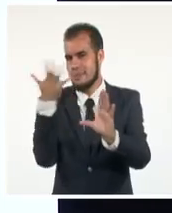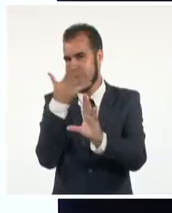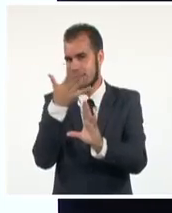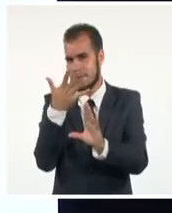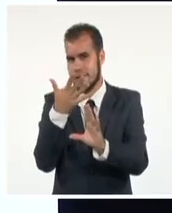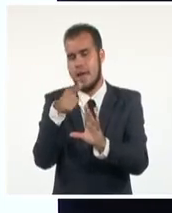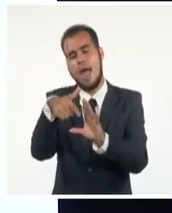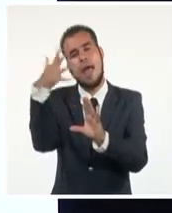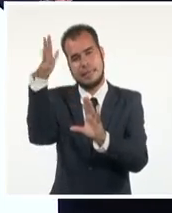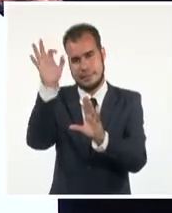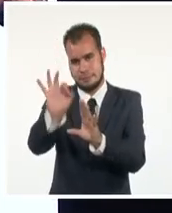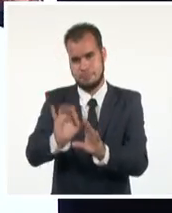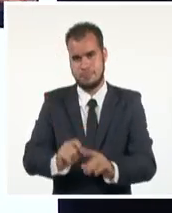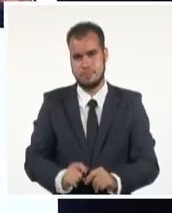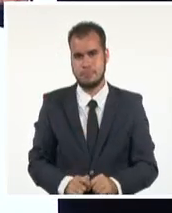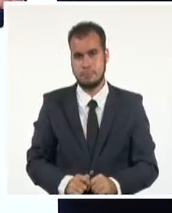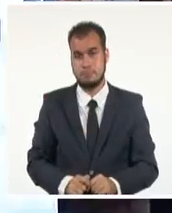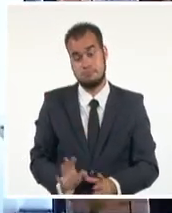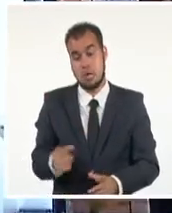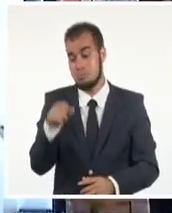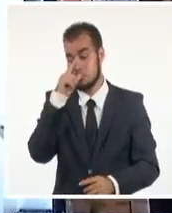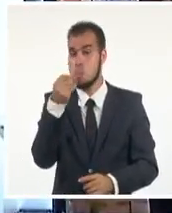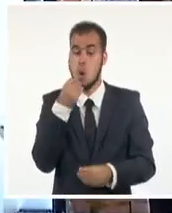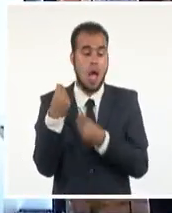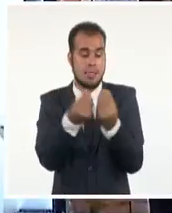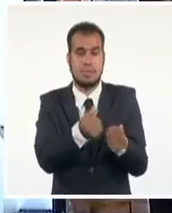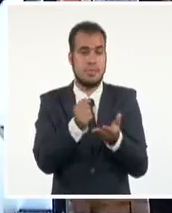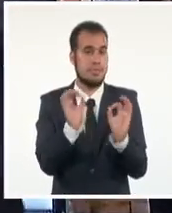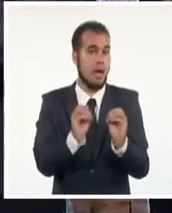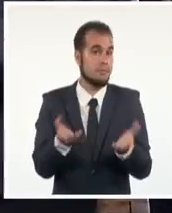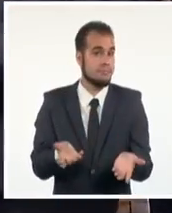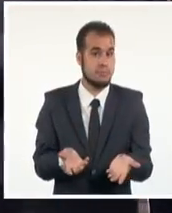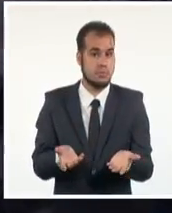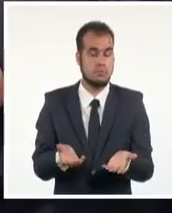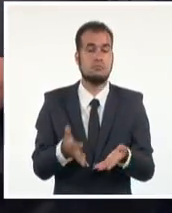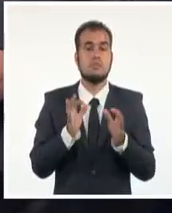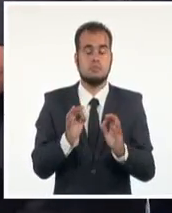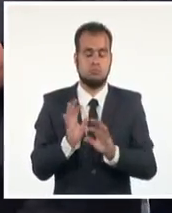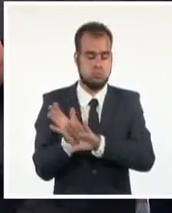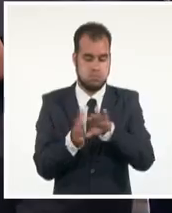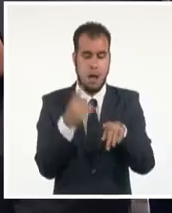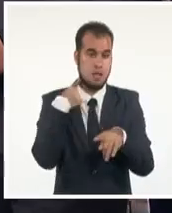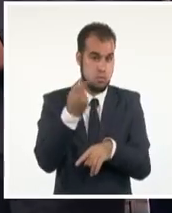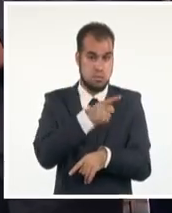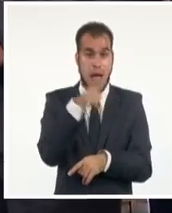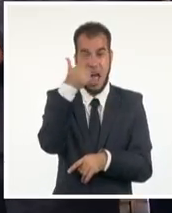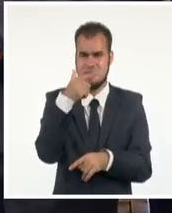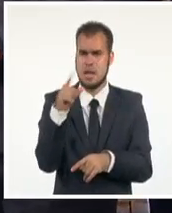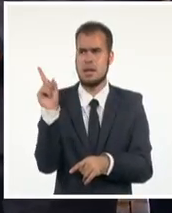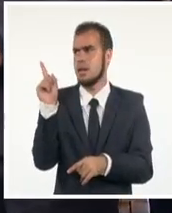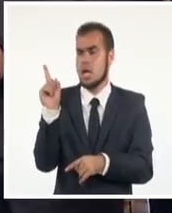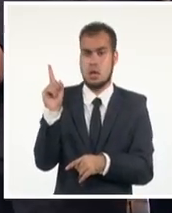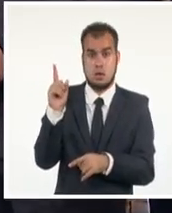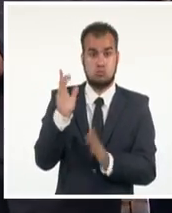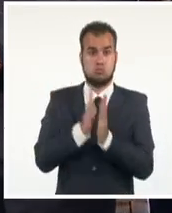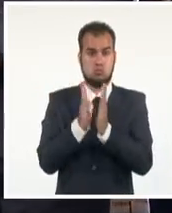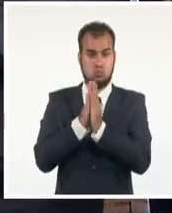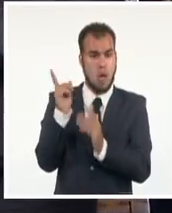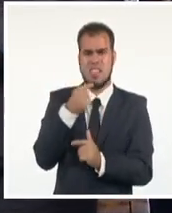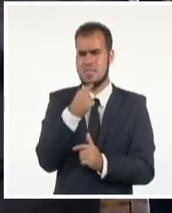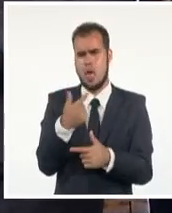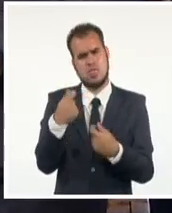de tender manos para ofrecer una ayuda gratuita, sin segundas intenciones, a nuestros hermanos matanceros. Da igual